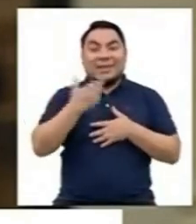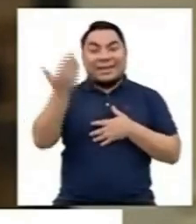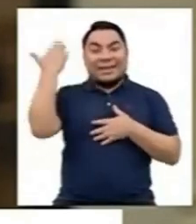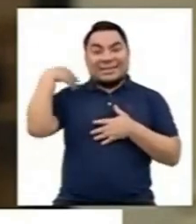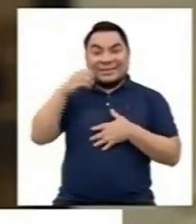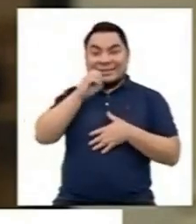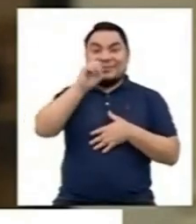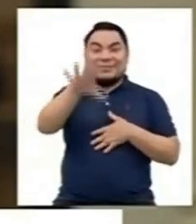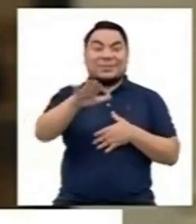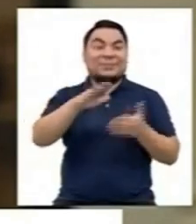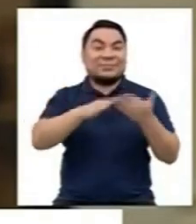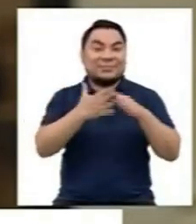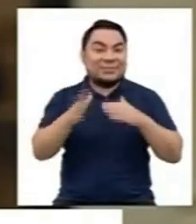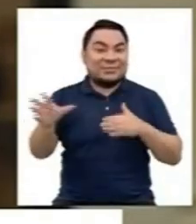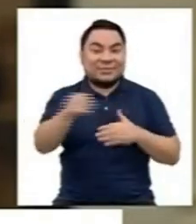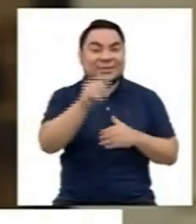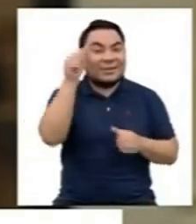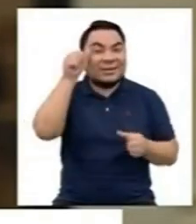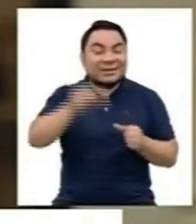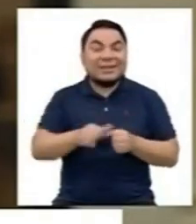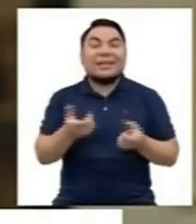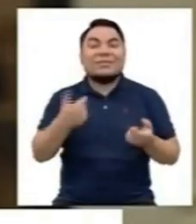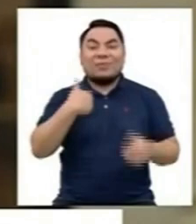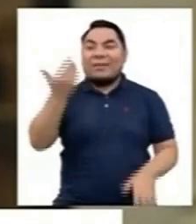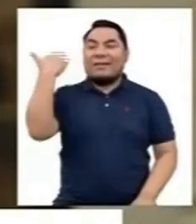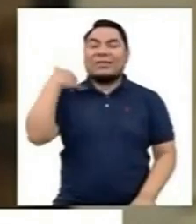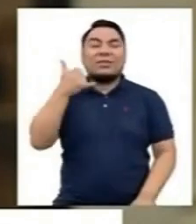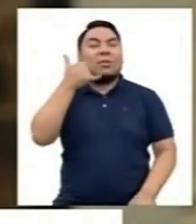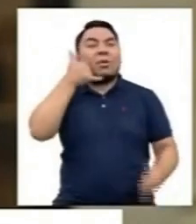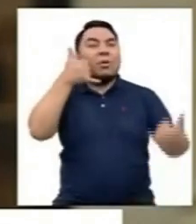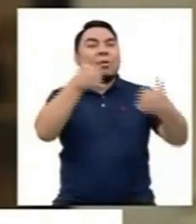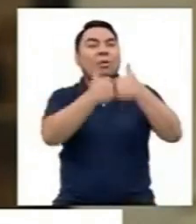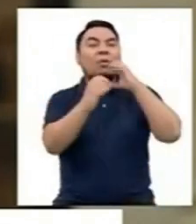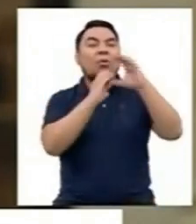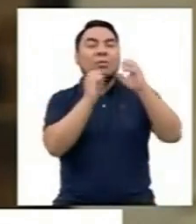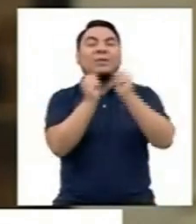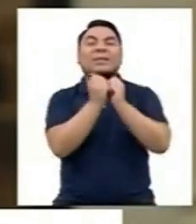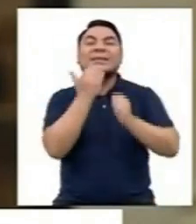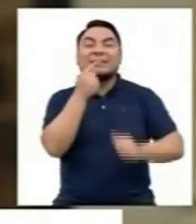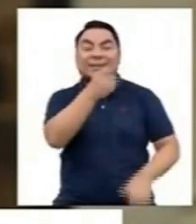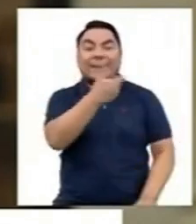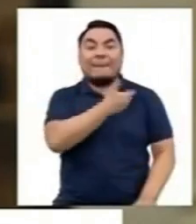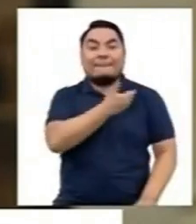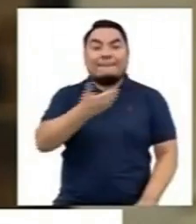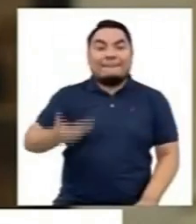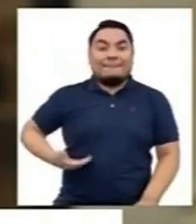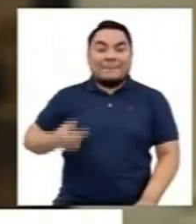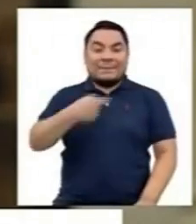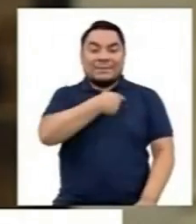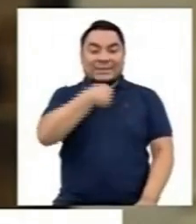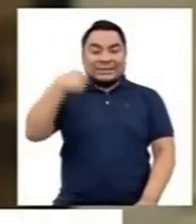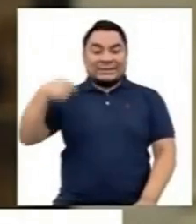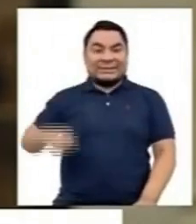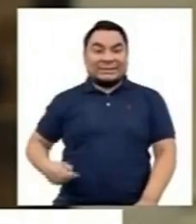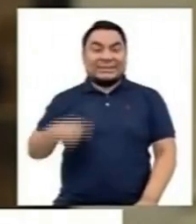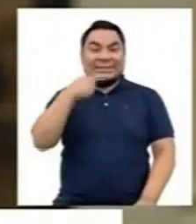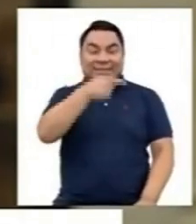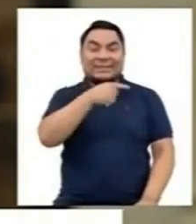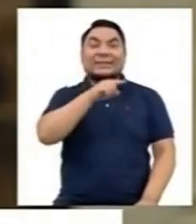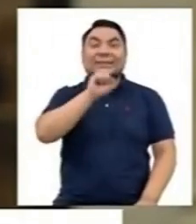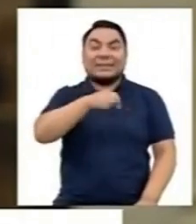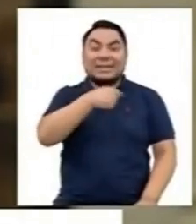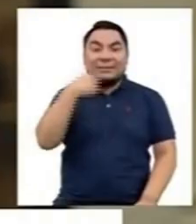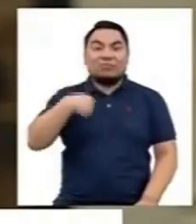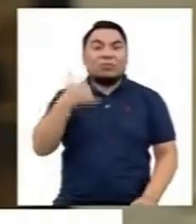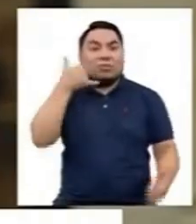un convenio con la Federación Rusa, posiblemente, y lo digo de antemano, adelantando muchas conversaciones que hemos tenido con la parte